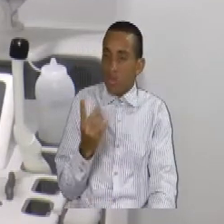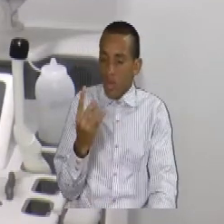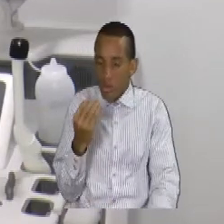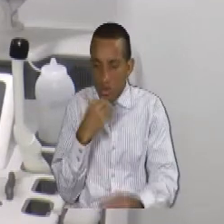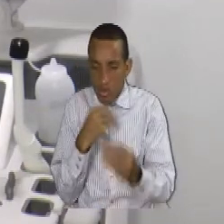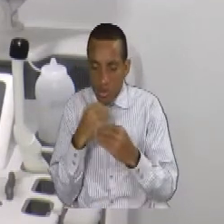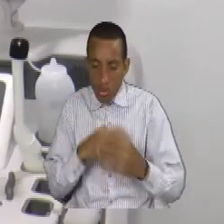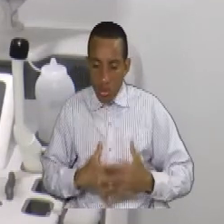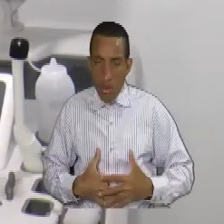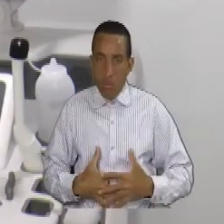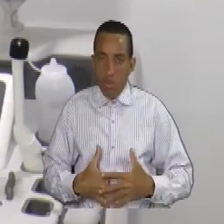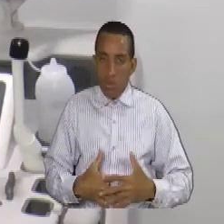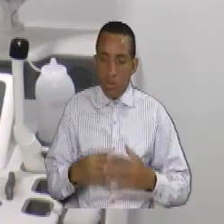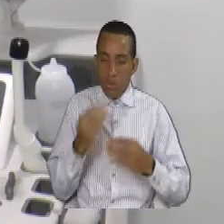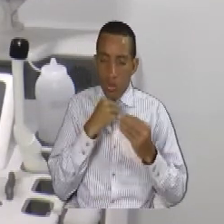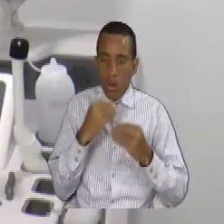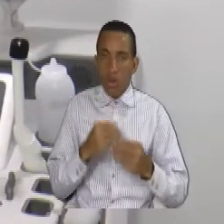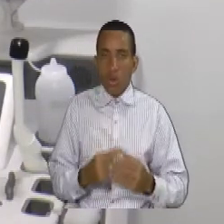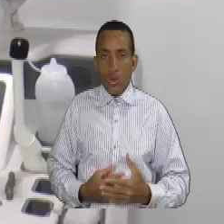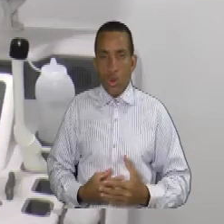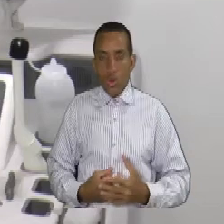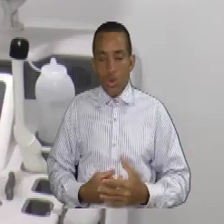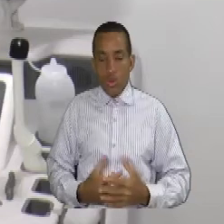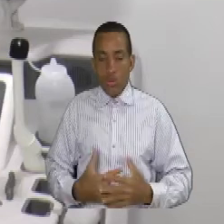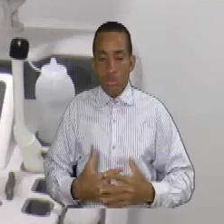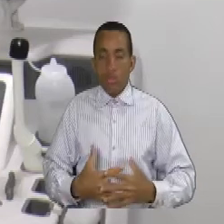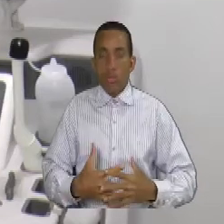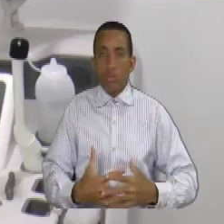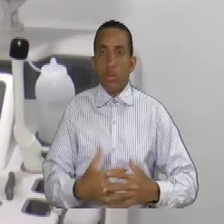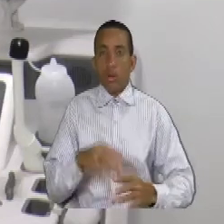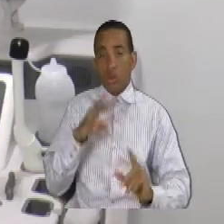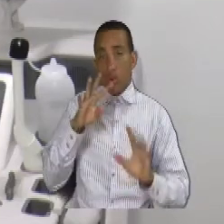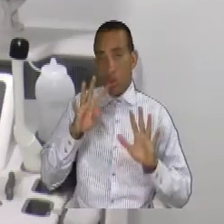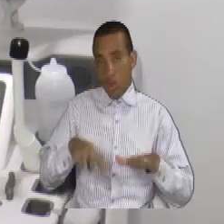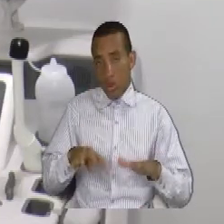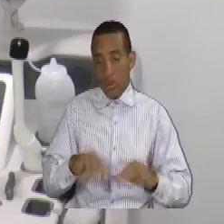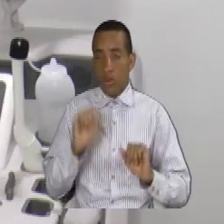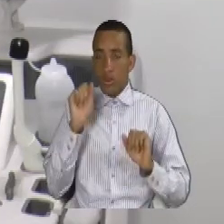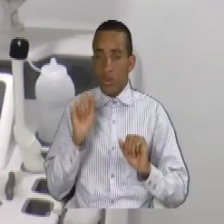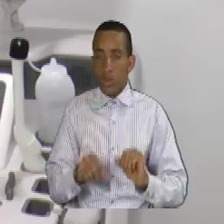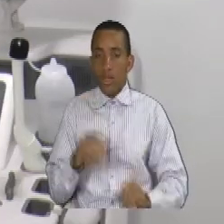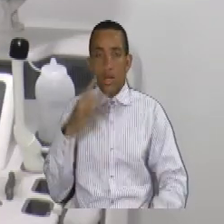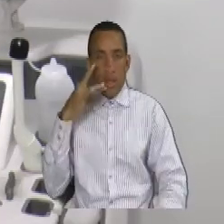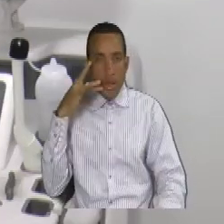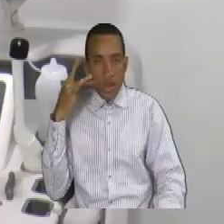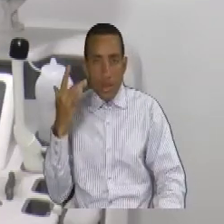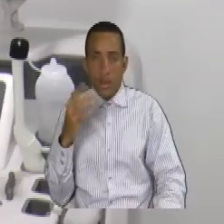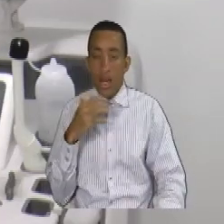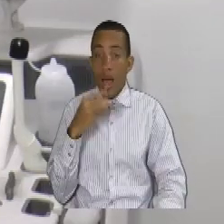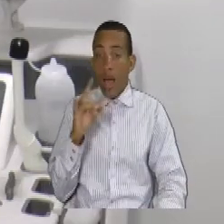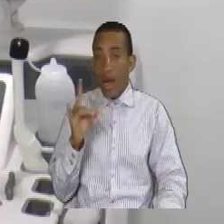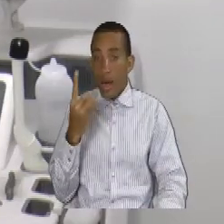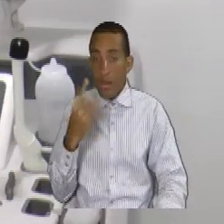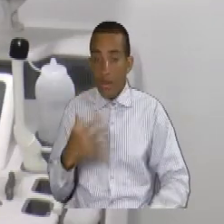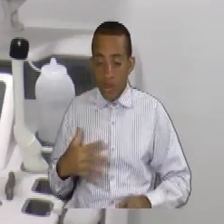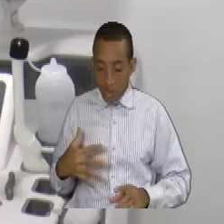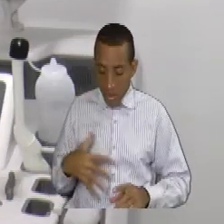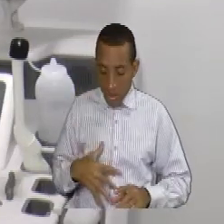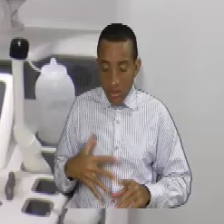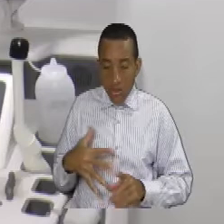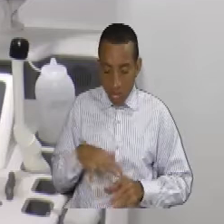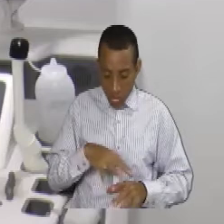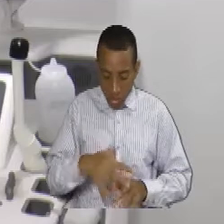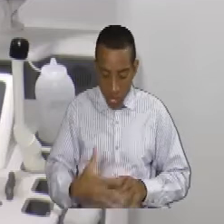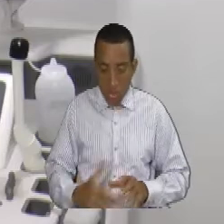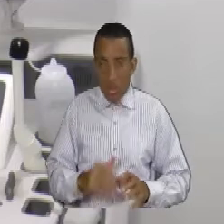alimentación durante sus 9 meses de gestación, pero se aconseja el consumo de ácido fólico para evitar defectos en el sistema nervioso central del bebé y reforzar